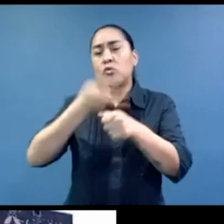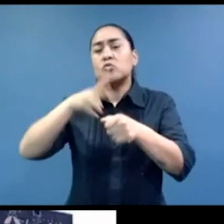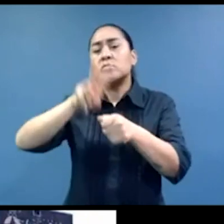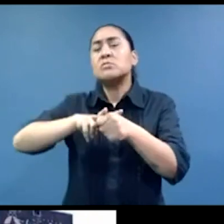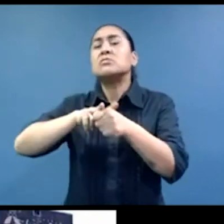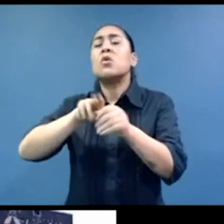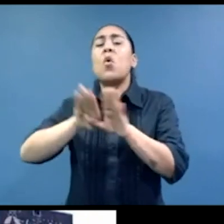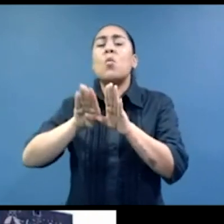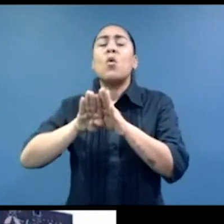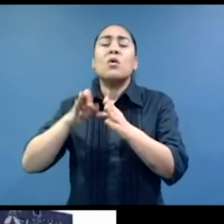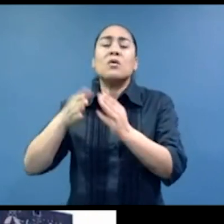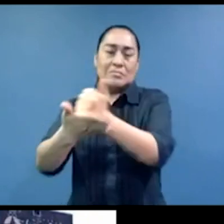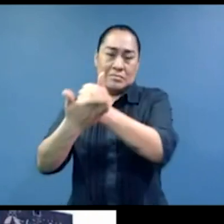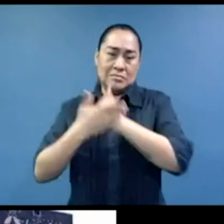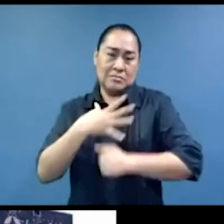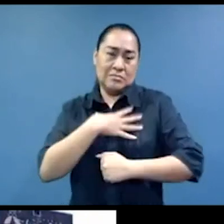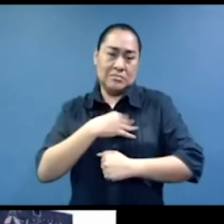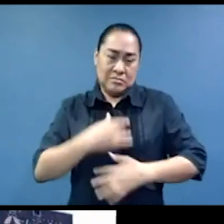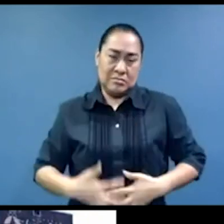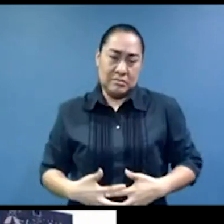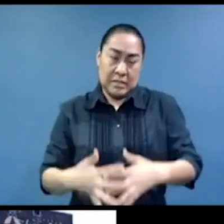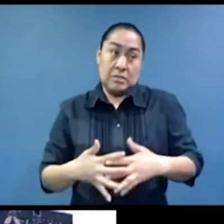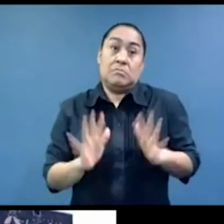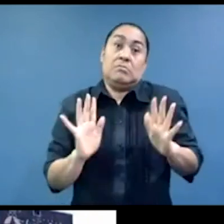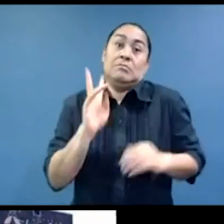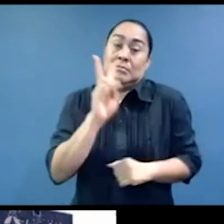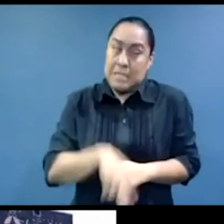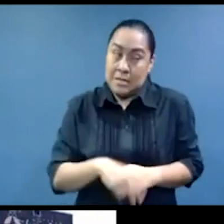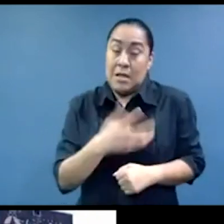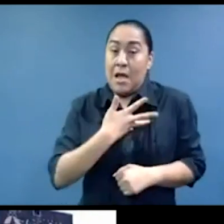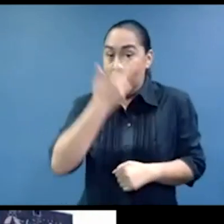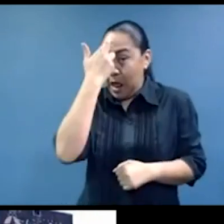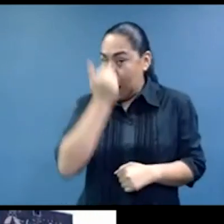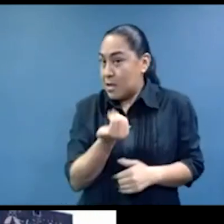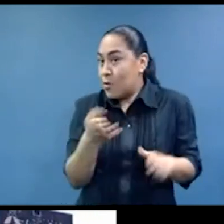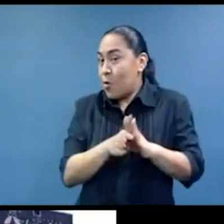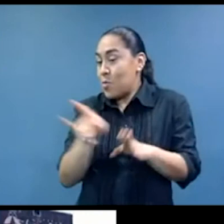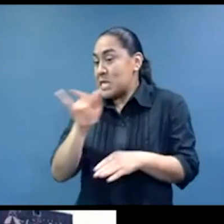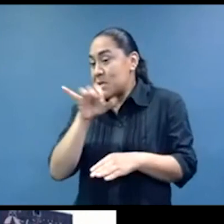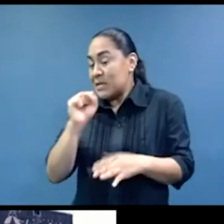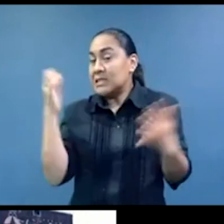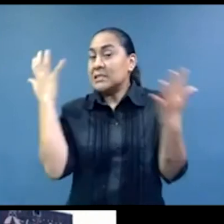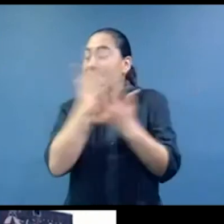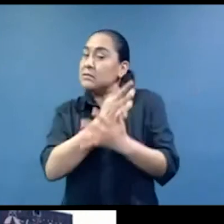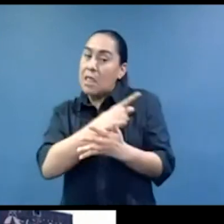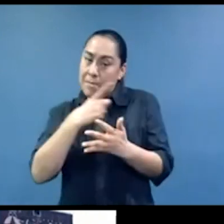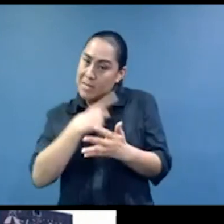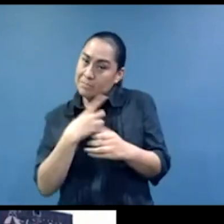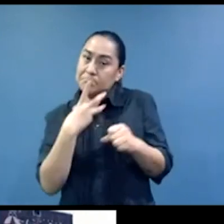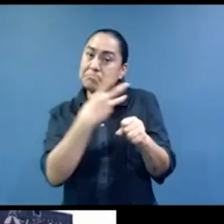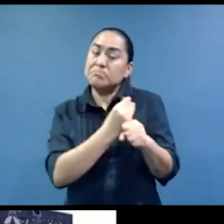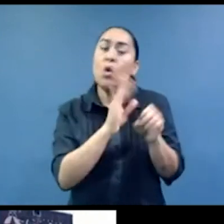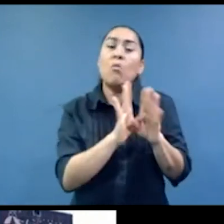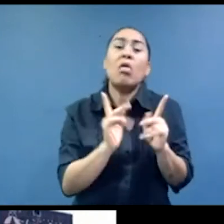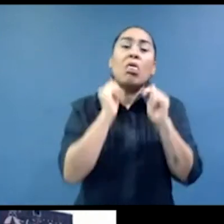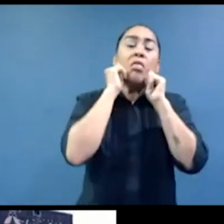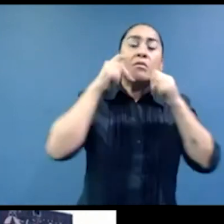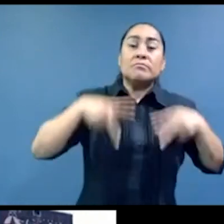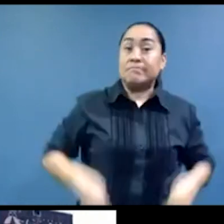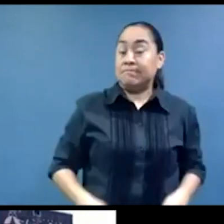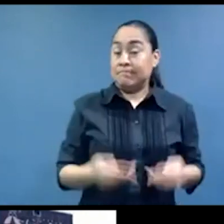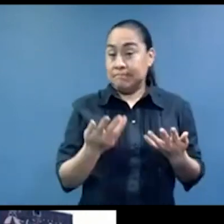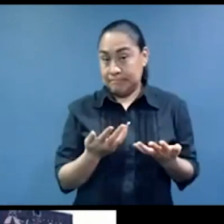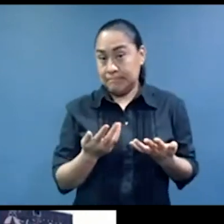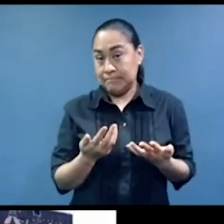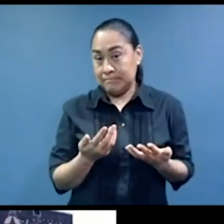va a ser muy interesante cómo es que el IMSS va a poder cumplir con esa sentencia. Por un lado, pues al no ser de